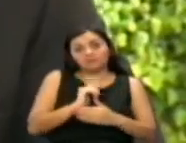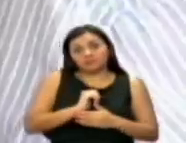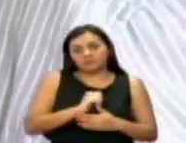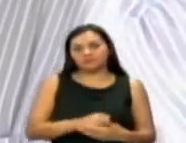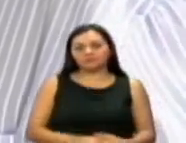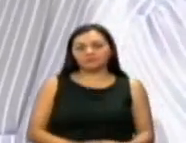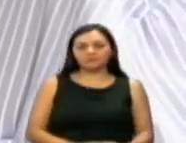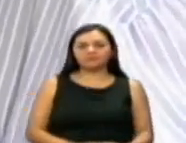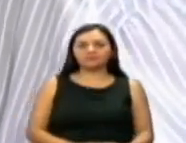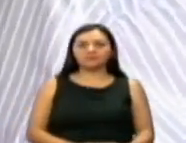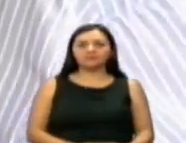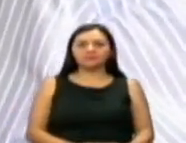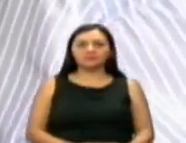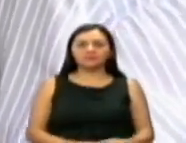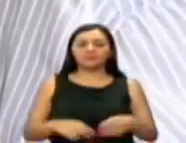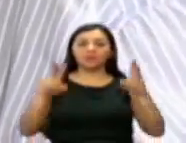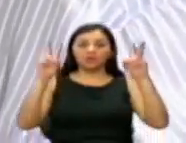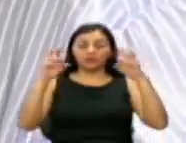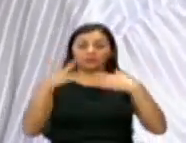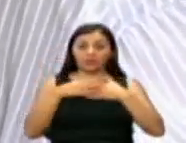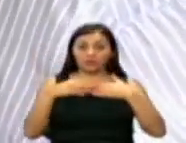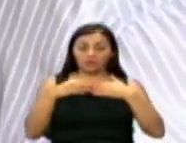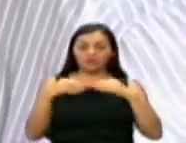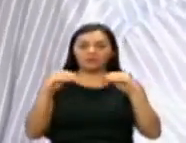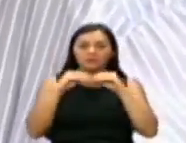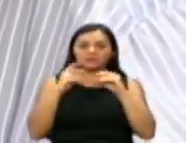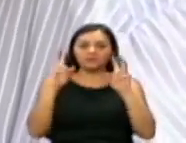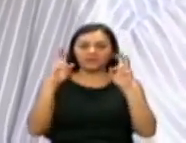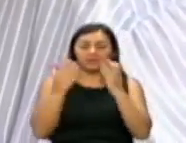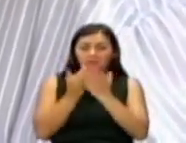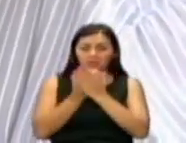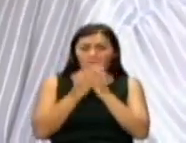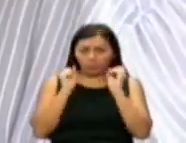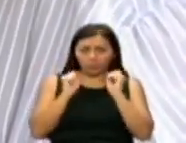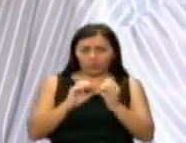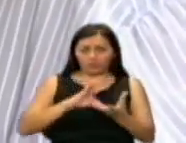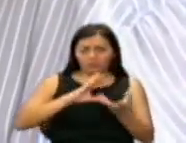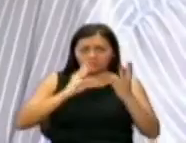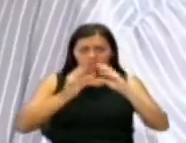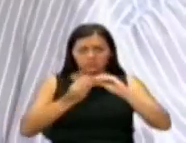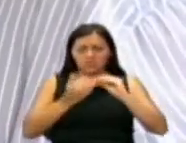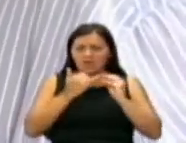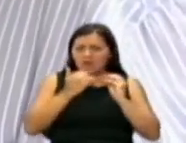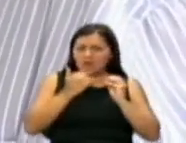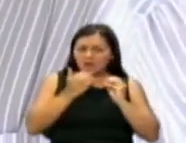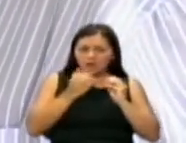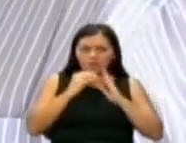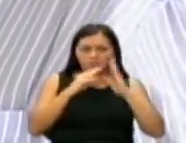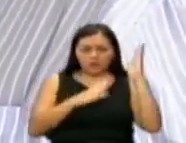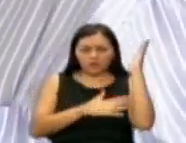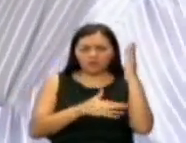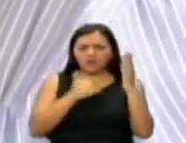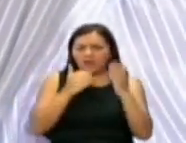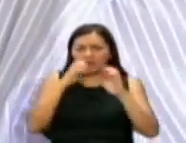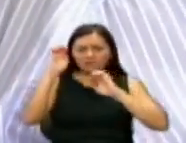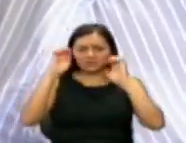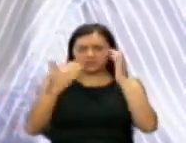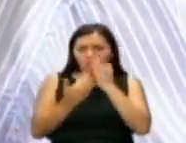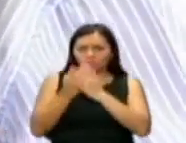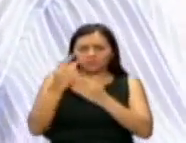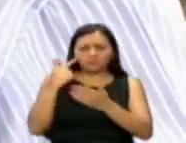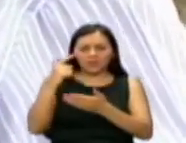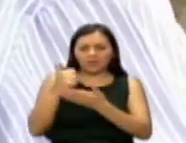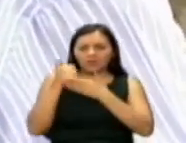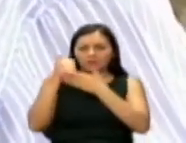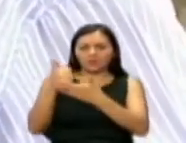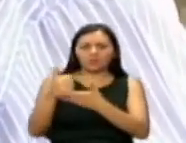esta dolarización y por todos los fenómenos económicos, ¿se puede diseñar algún proyecto o alguna estrategia para